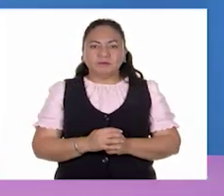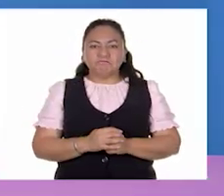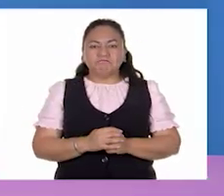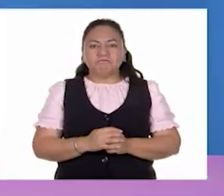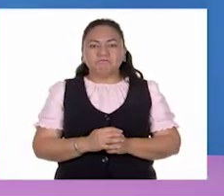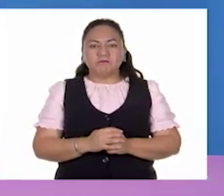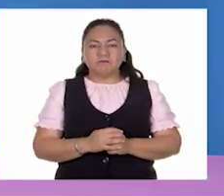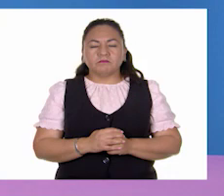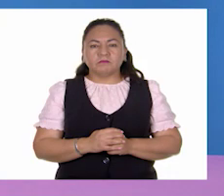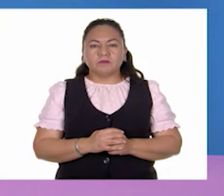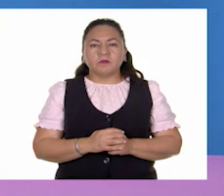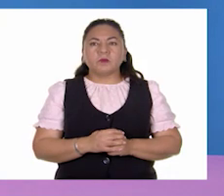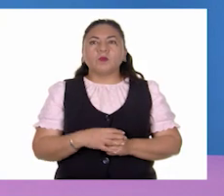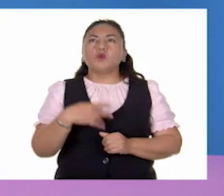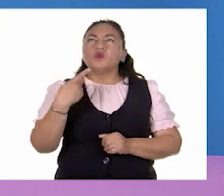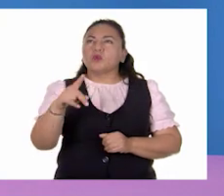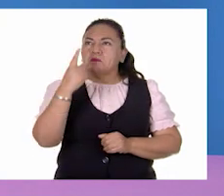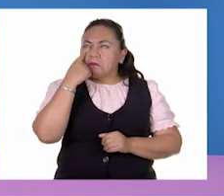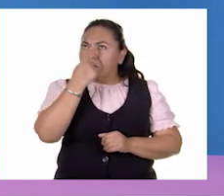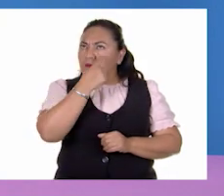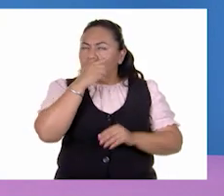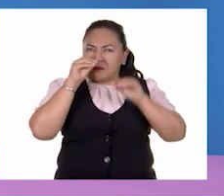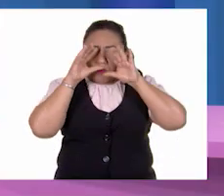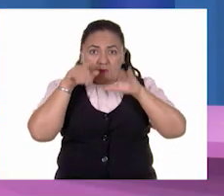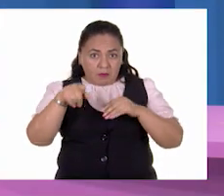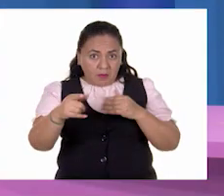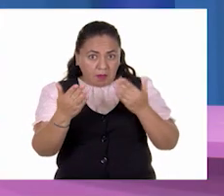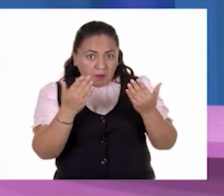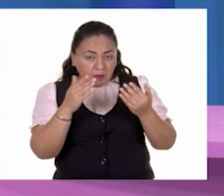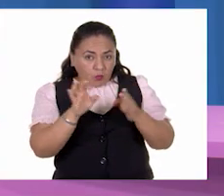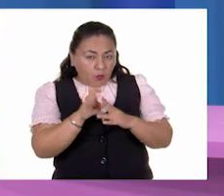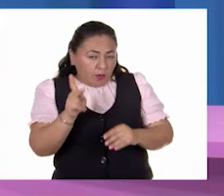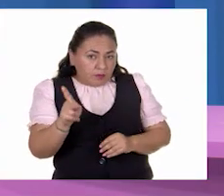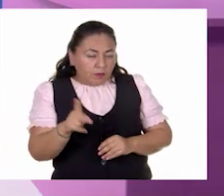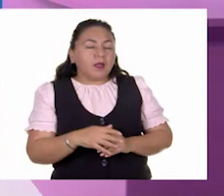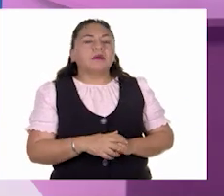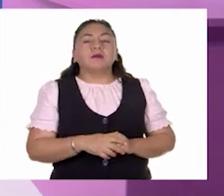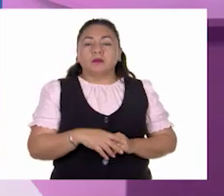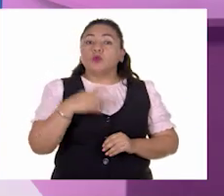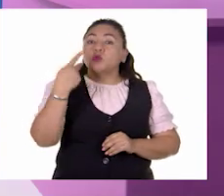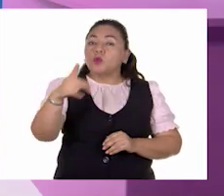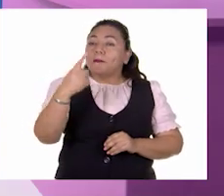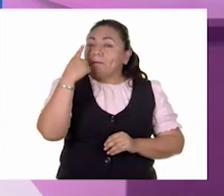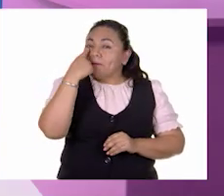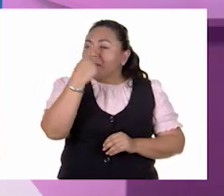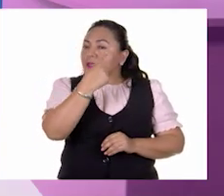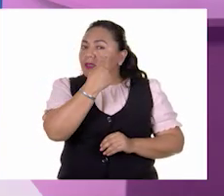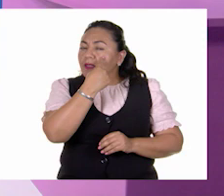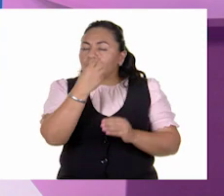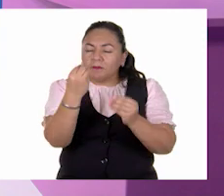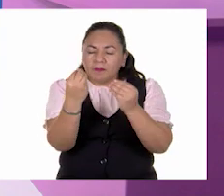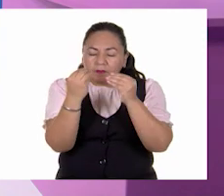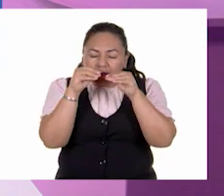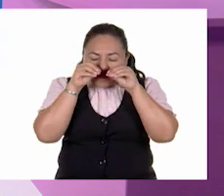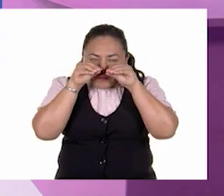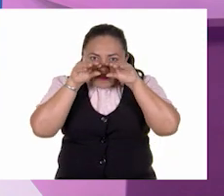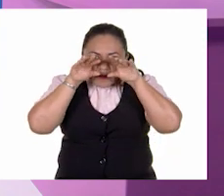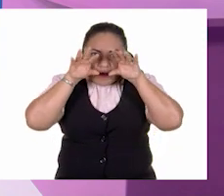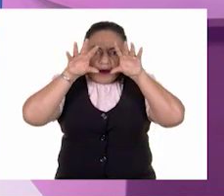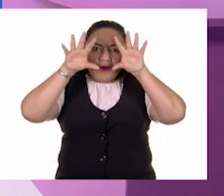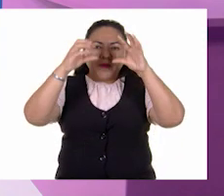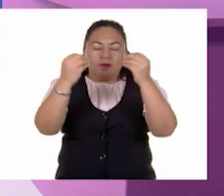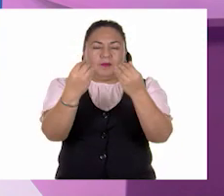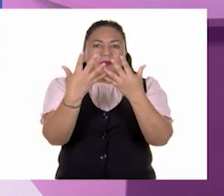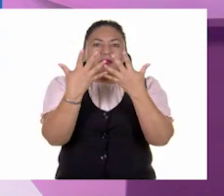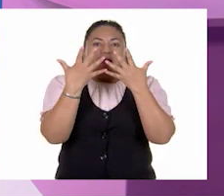Tu mirada ilumina... ¿Eso es una metáfora? Así es. Dice, tu mirada me ilumina como una luz,